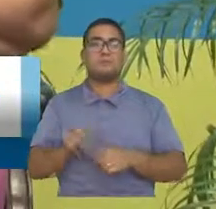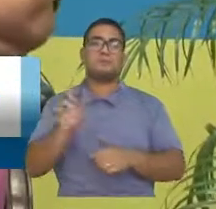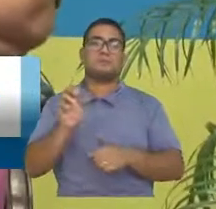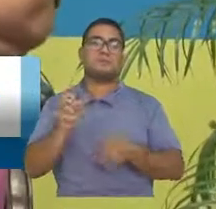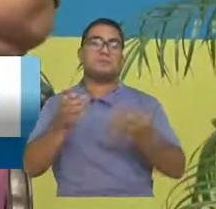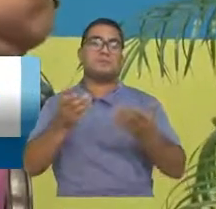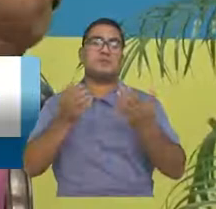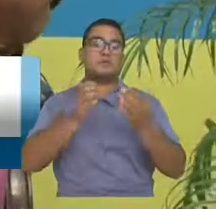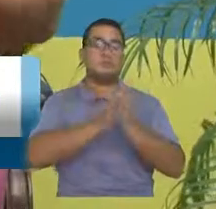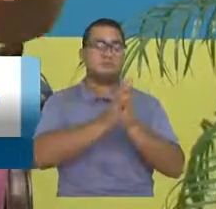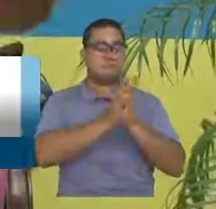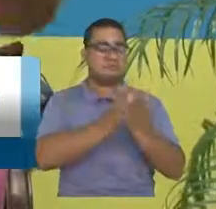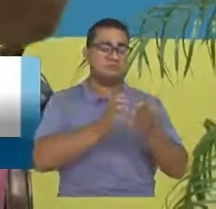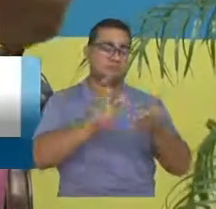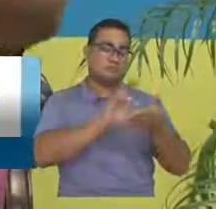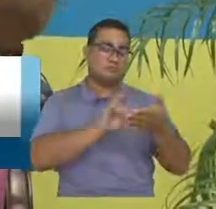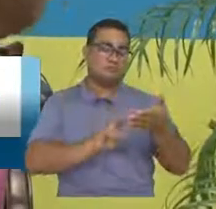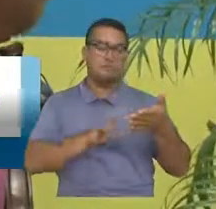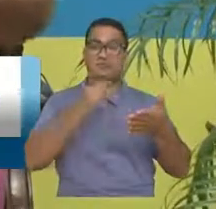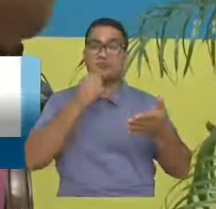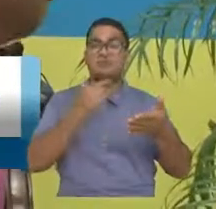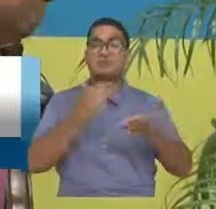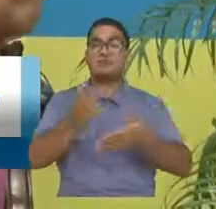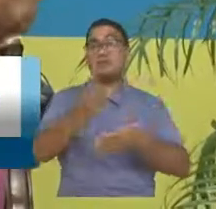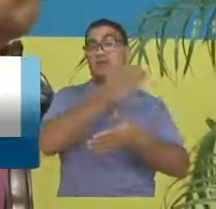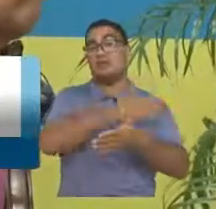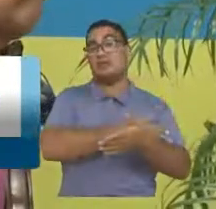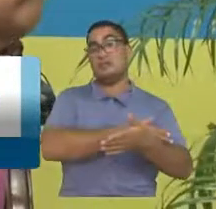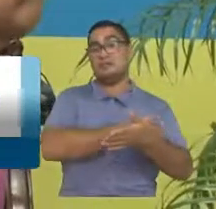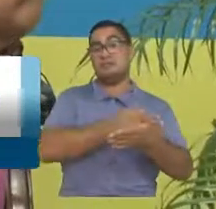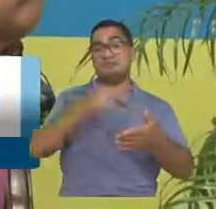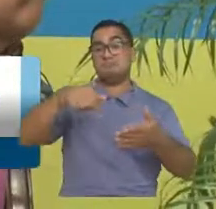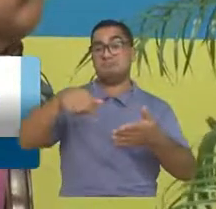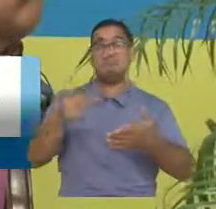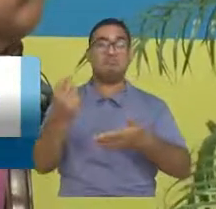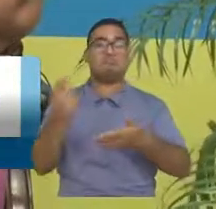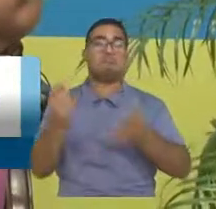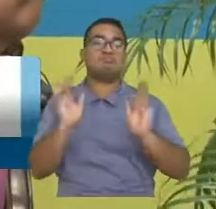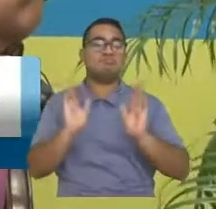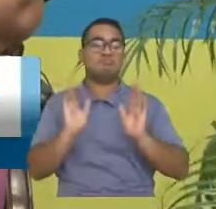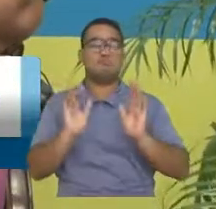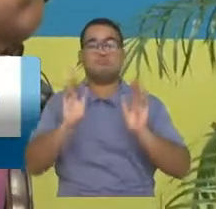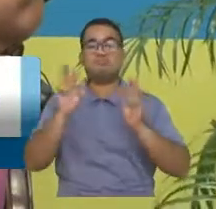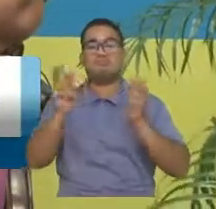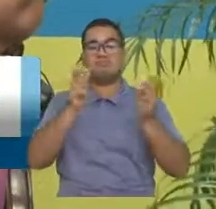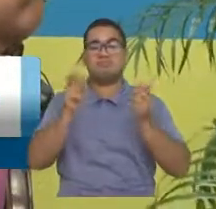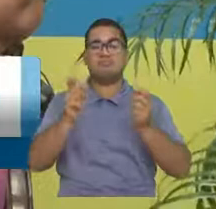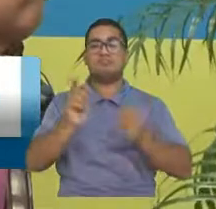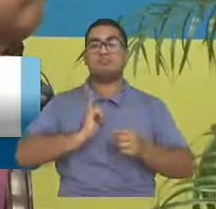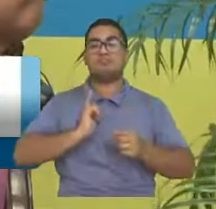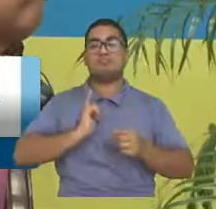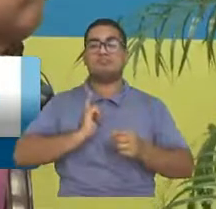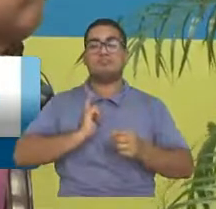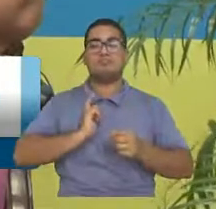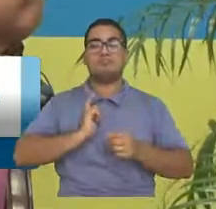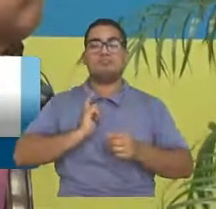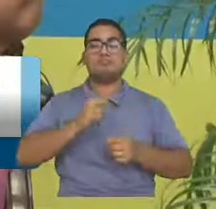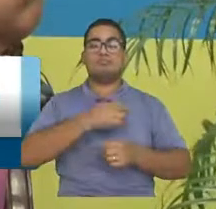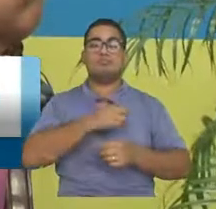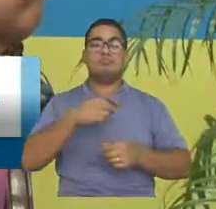libro, porque eso hacía antes y ahora ya no lo hago, ¿verdad? Es el control, tener control de lo que